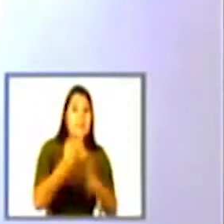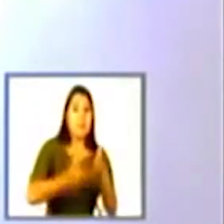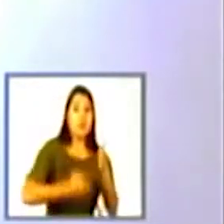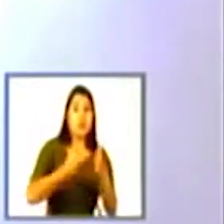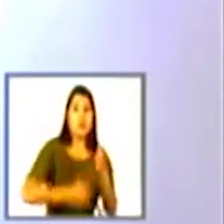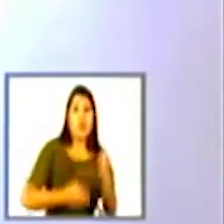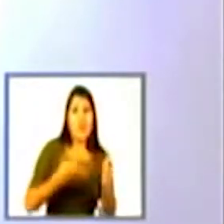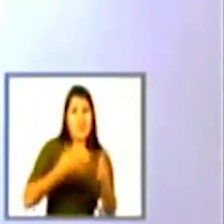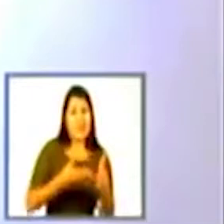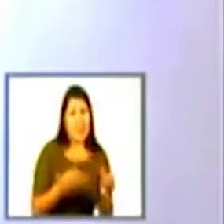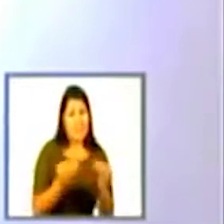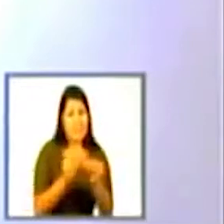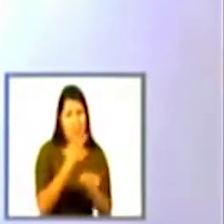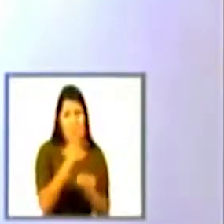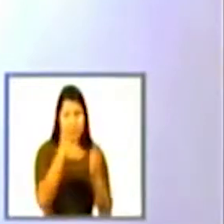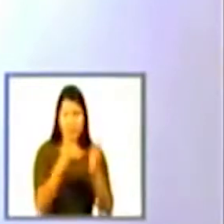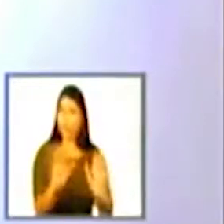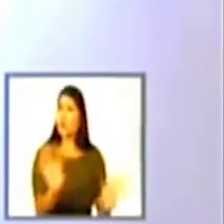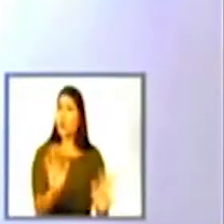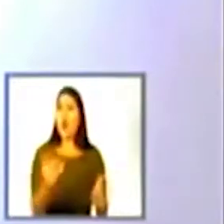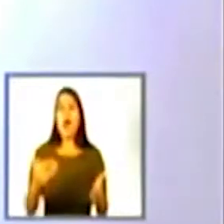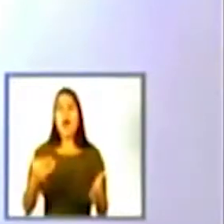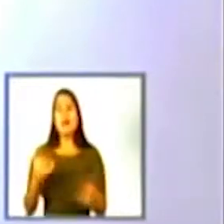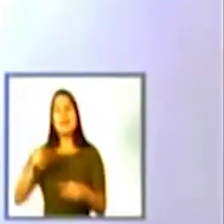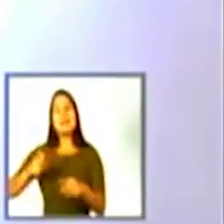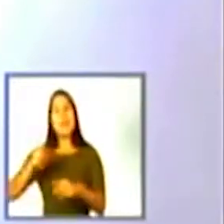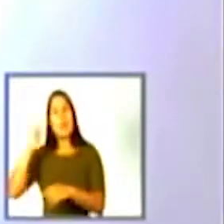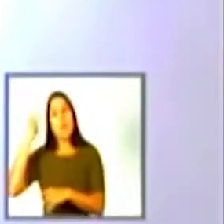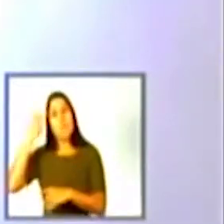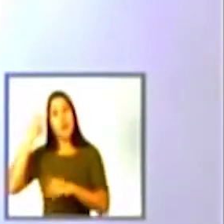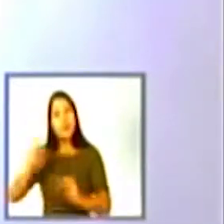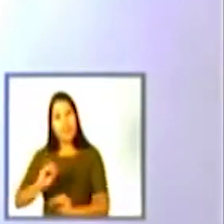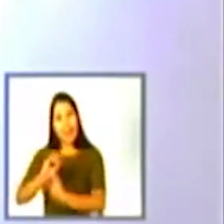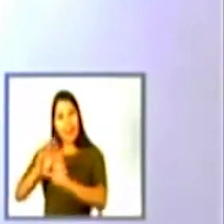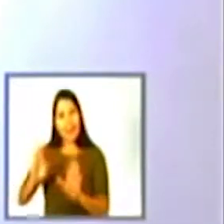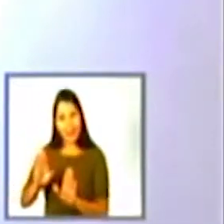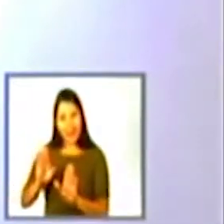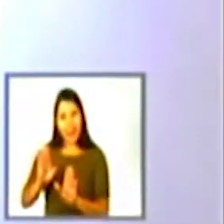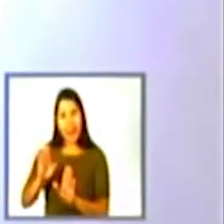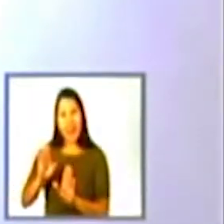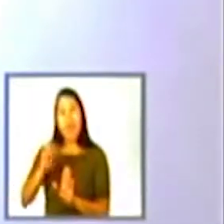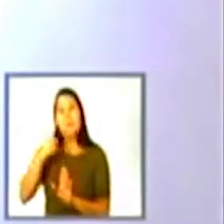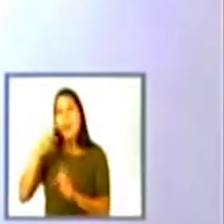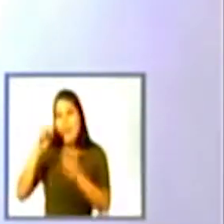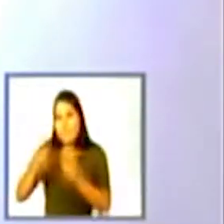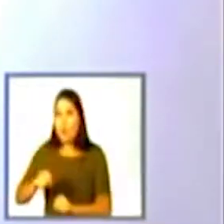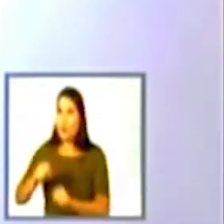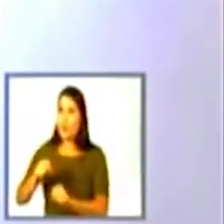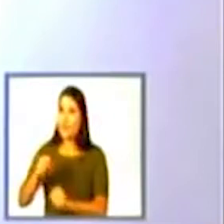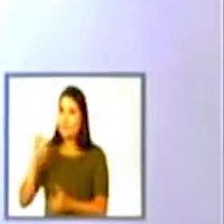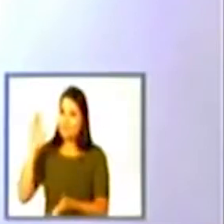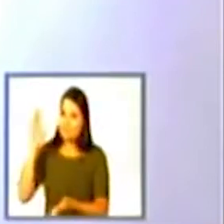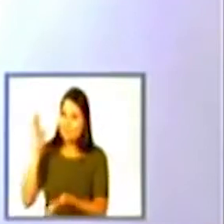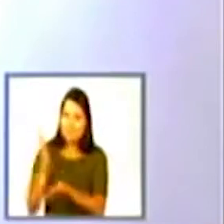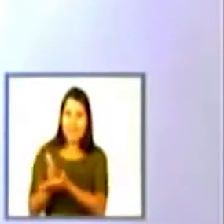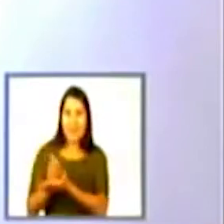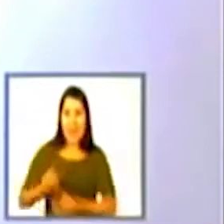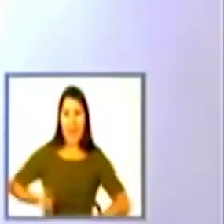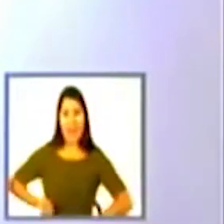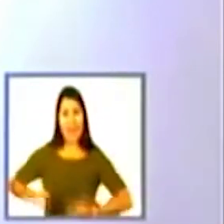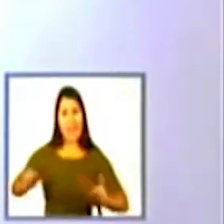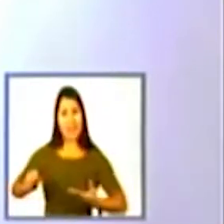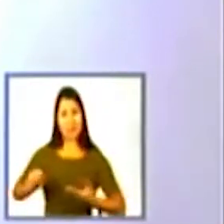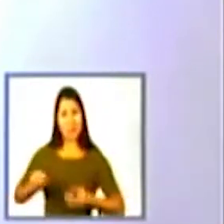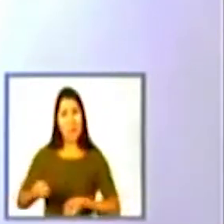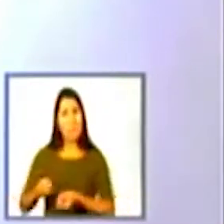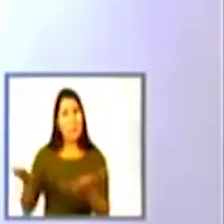los costarricenses si antes no hay una política clara por parte del gobierno de turno de reducir el gasto público, algo que lamentablemente no se ha